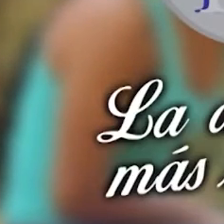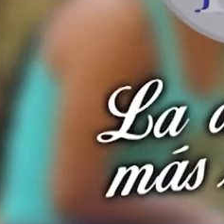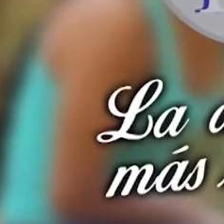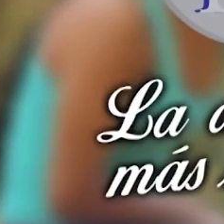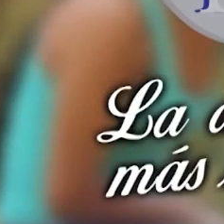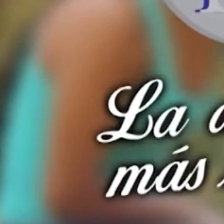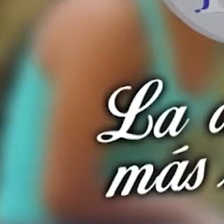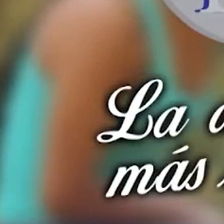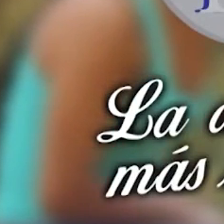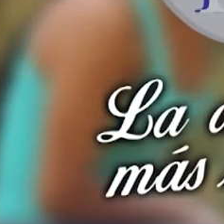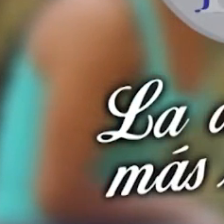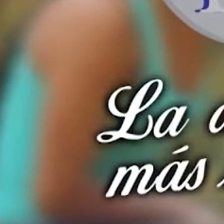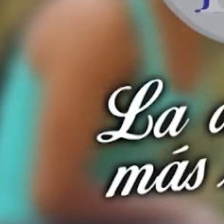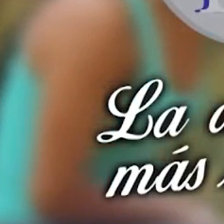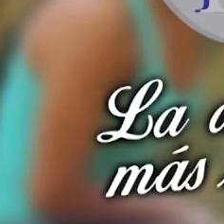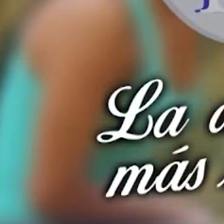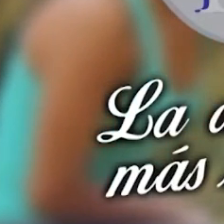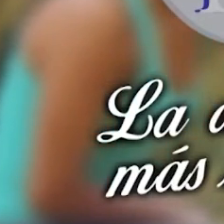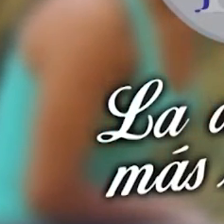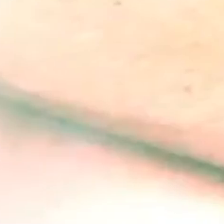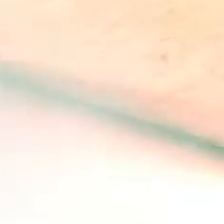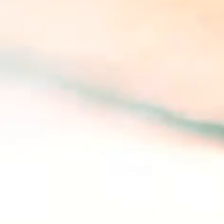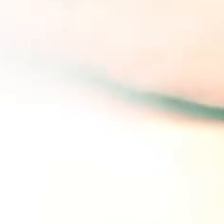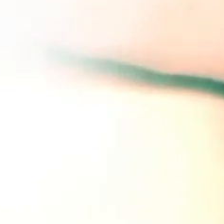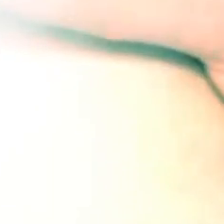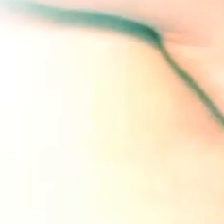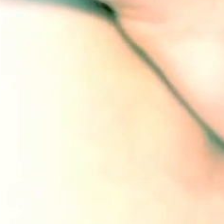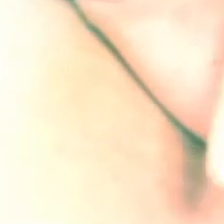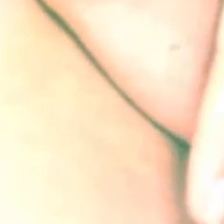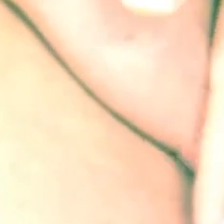la alternativa más saludable.